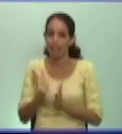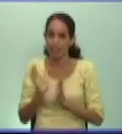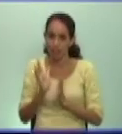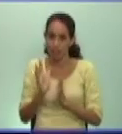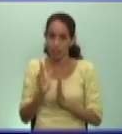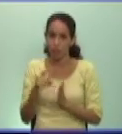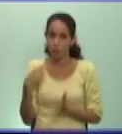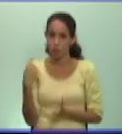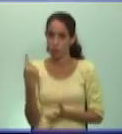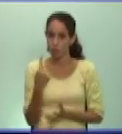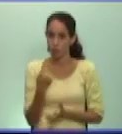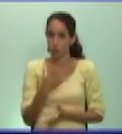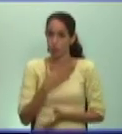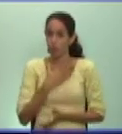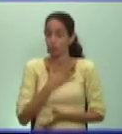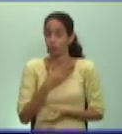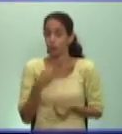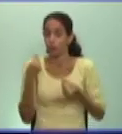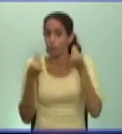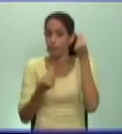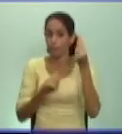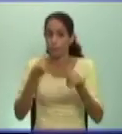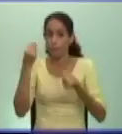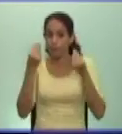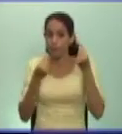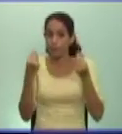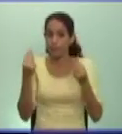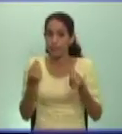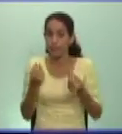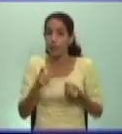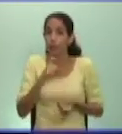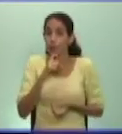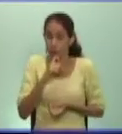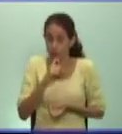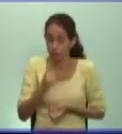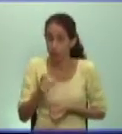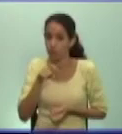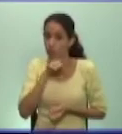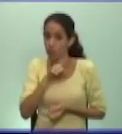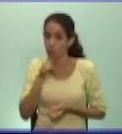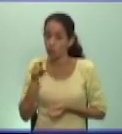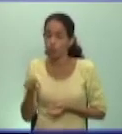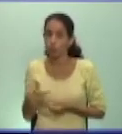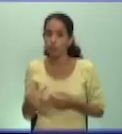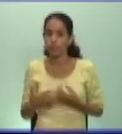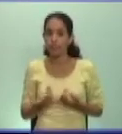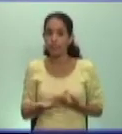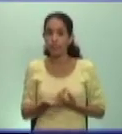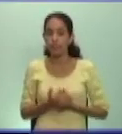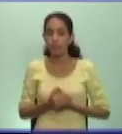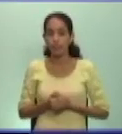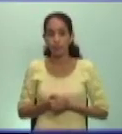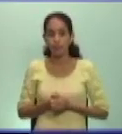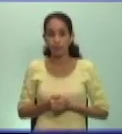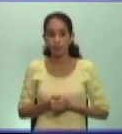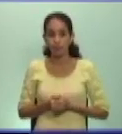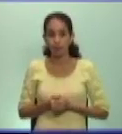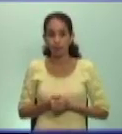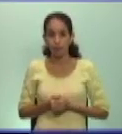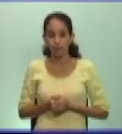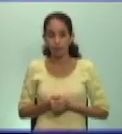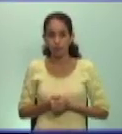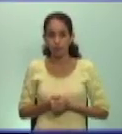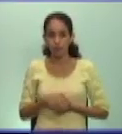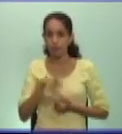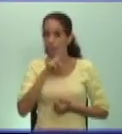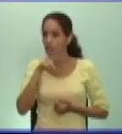nosotros consideramos los temas más complicados por ese exceso de contenido que tiene, porque ustedes tienen que buscar líneas para trabajar,